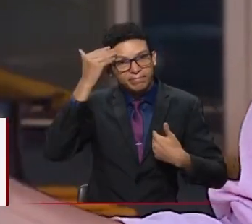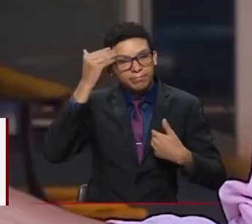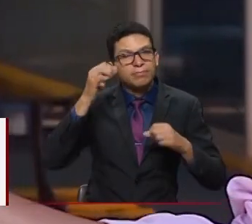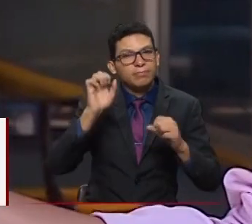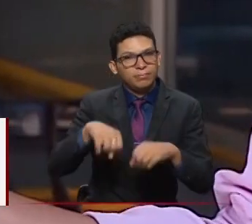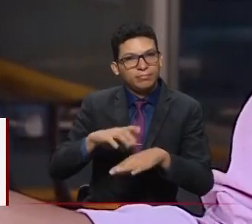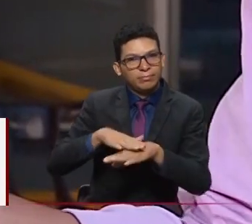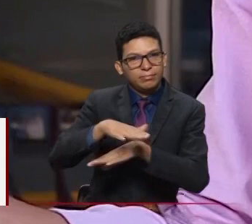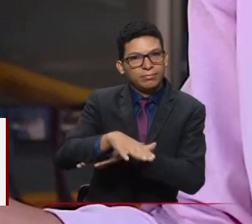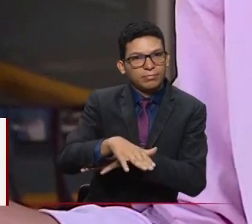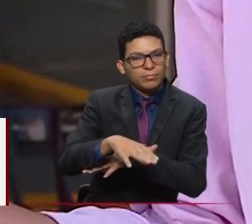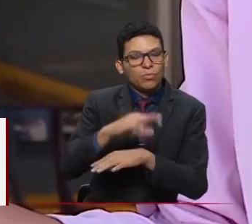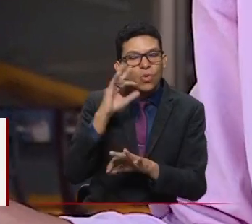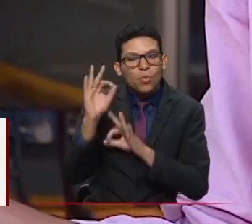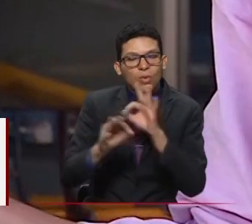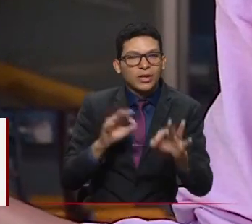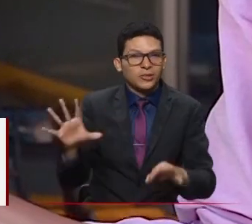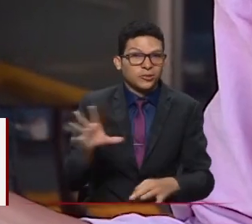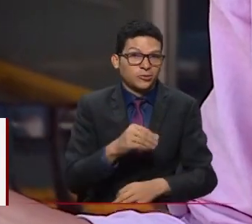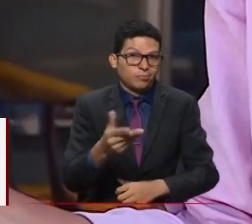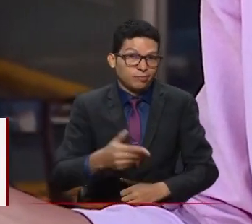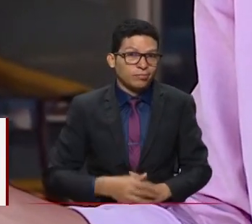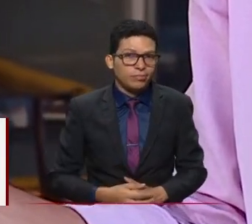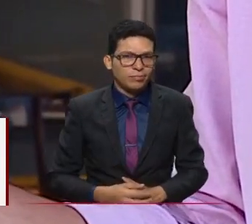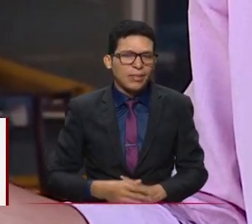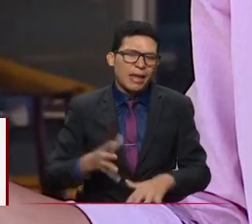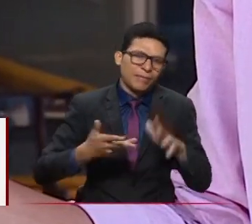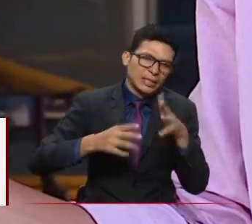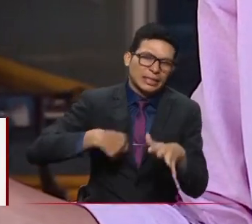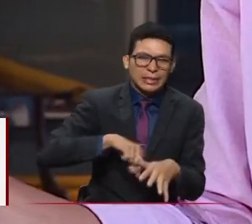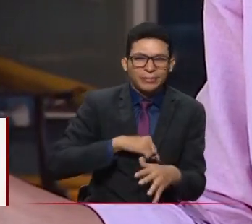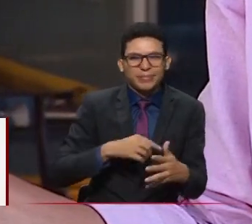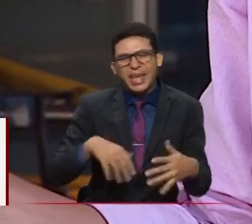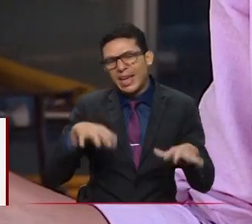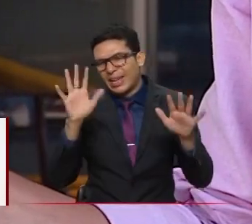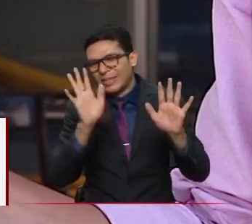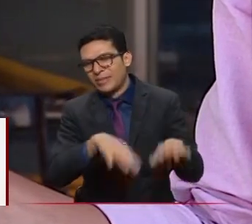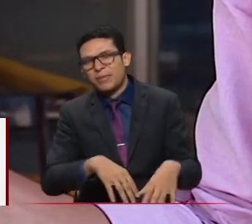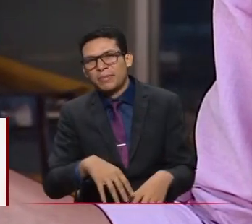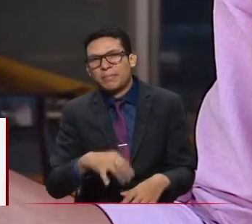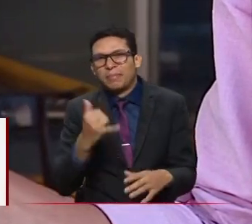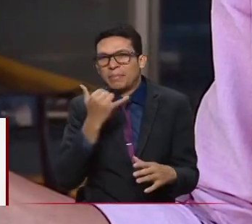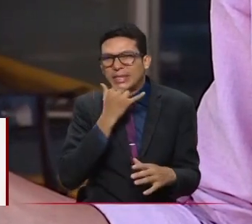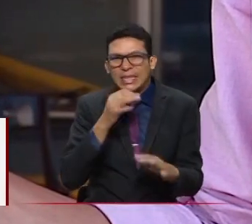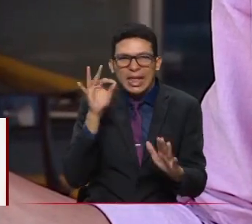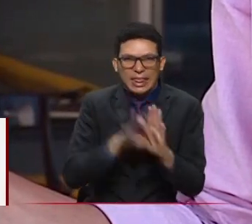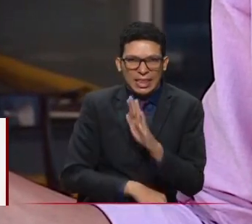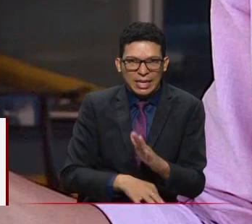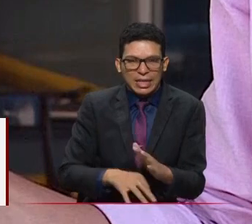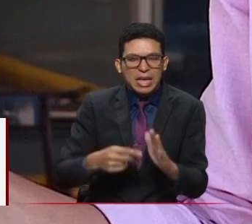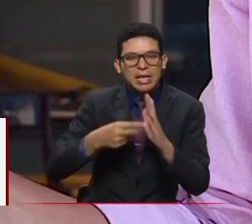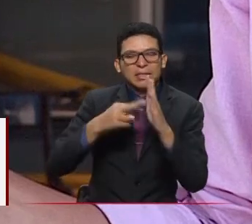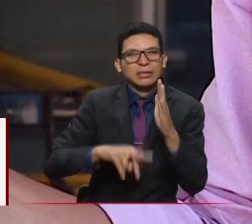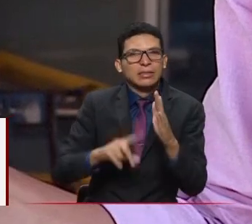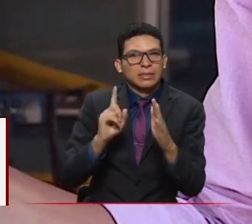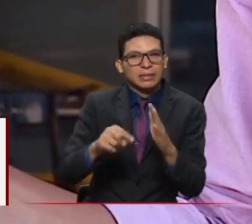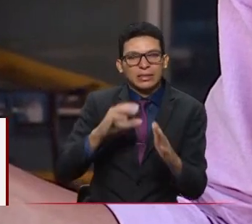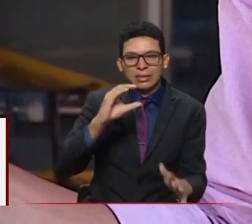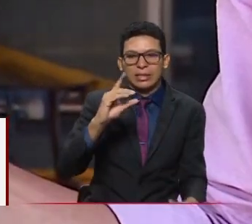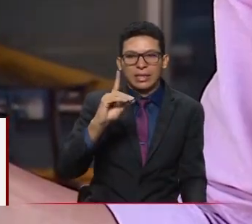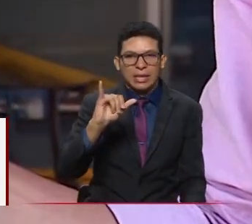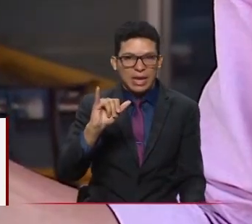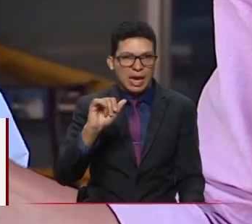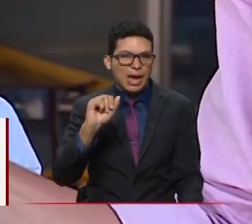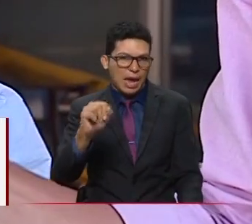generar, para cuidarnos entre todos, porque a veces nosotros decimos, no, eso no pasa nada, paso la tecnomecánica, el CDAMEA colabora